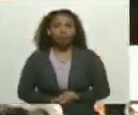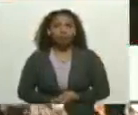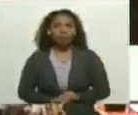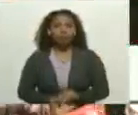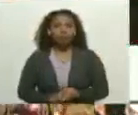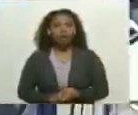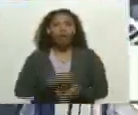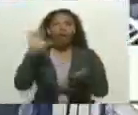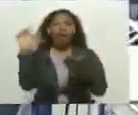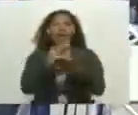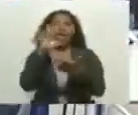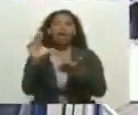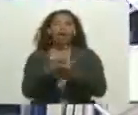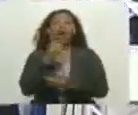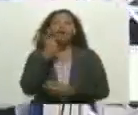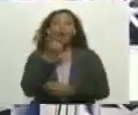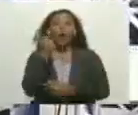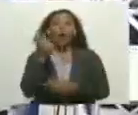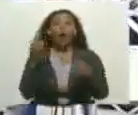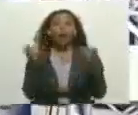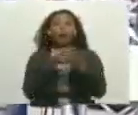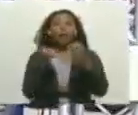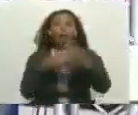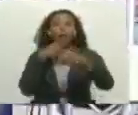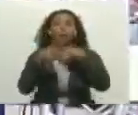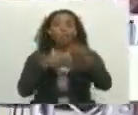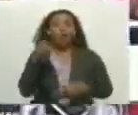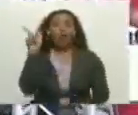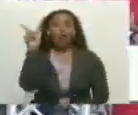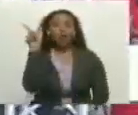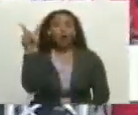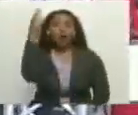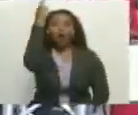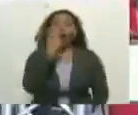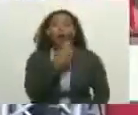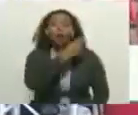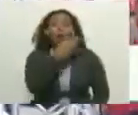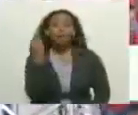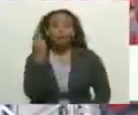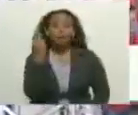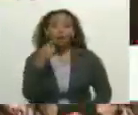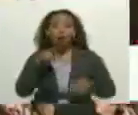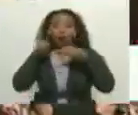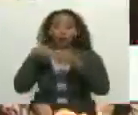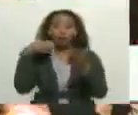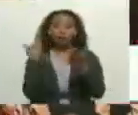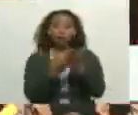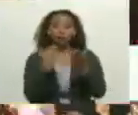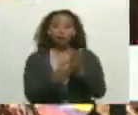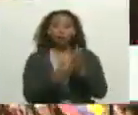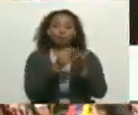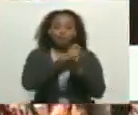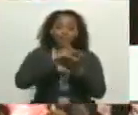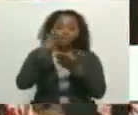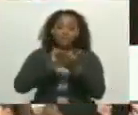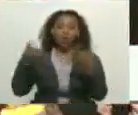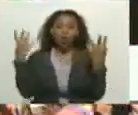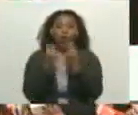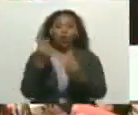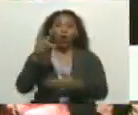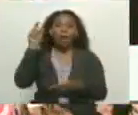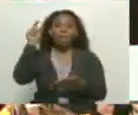libro rojo del Partido Socialista Unido de Venezuela, compromiso ahí de puño y letra con la patria,